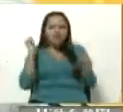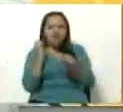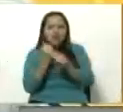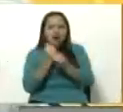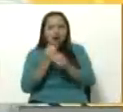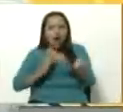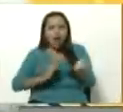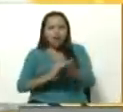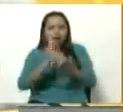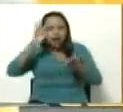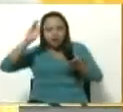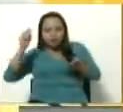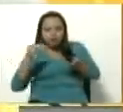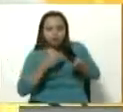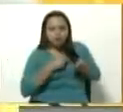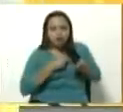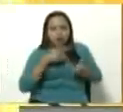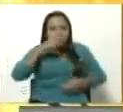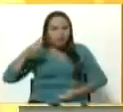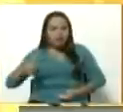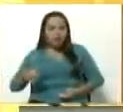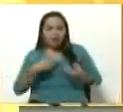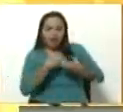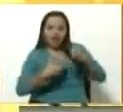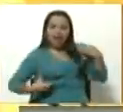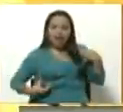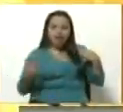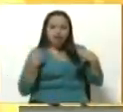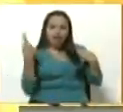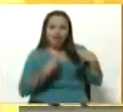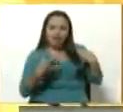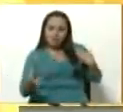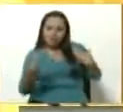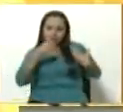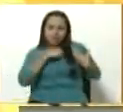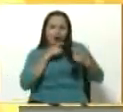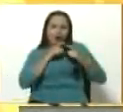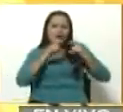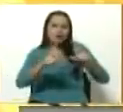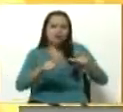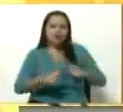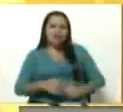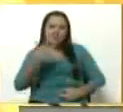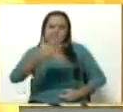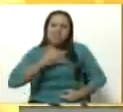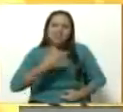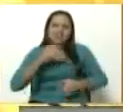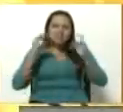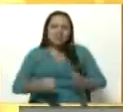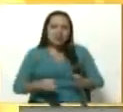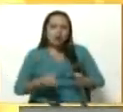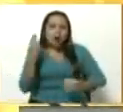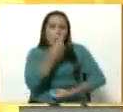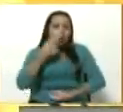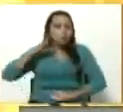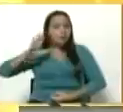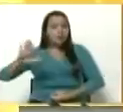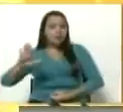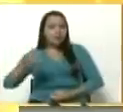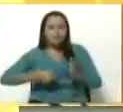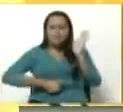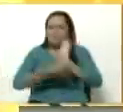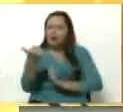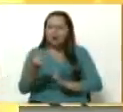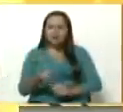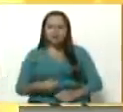lealtad de ese pueblo. Por eso, esto hay que llevarlo en el corazón, esto hay que sentirlo para comprometernos más